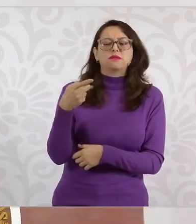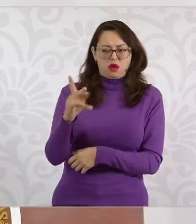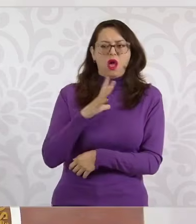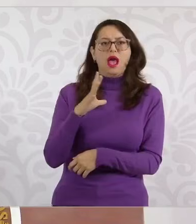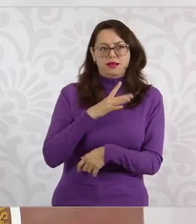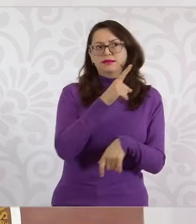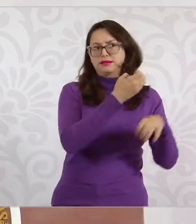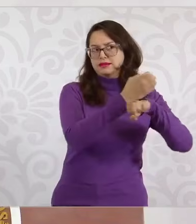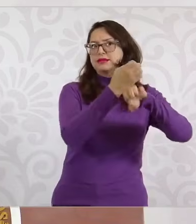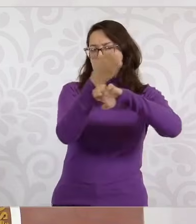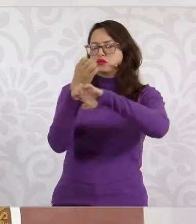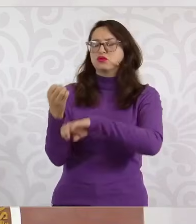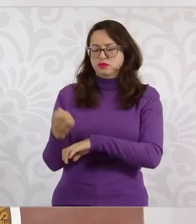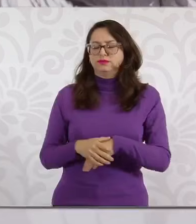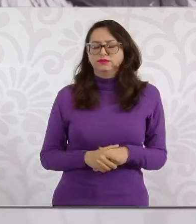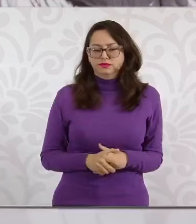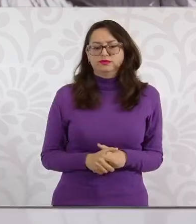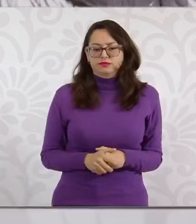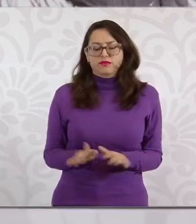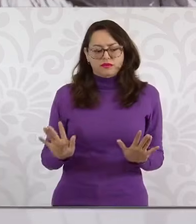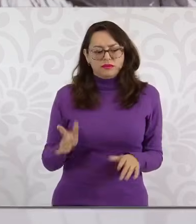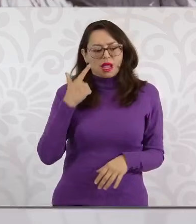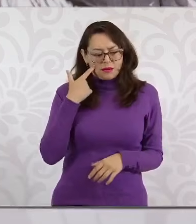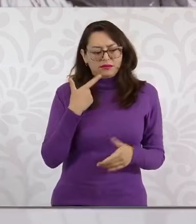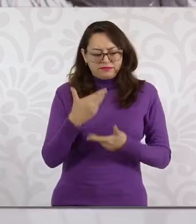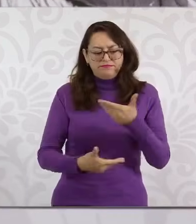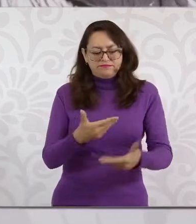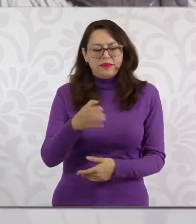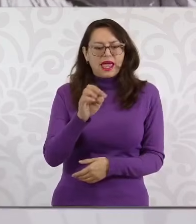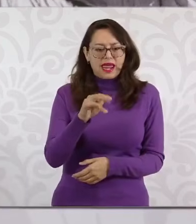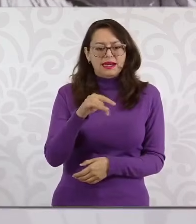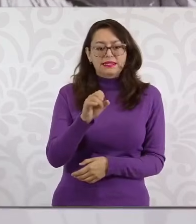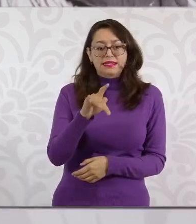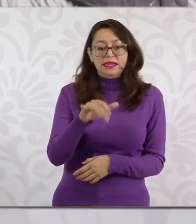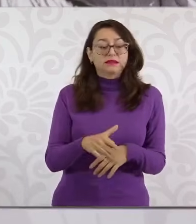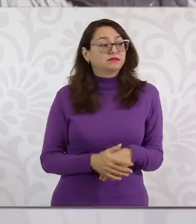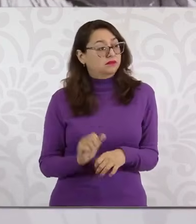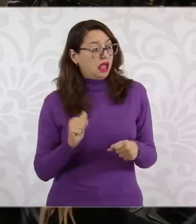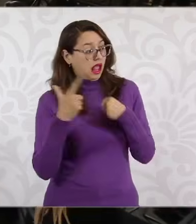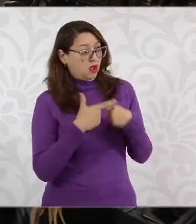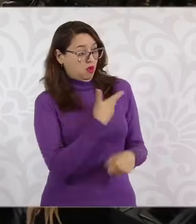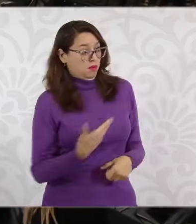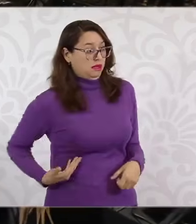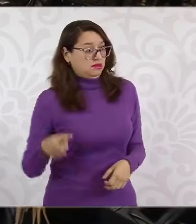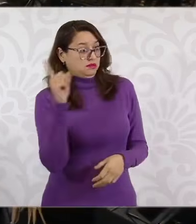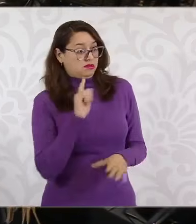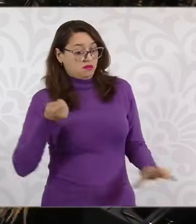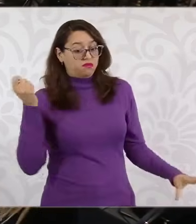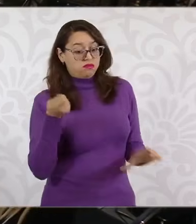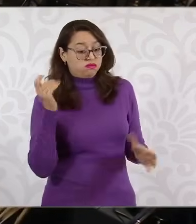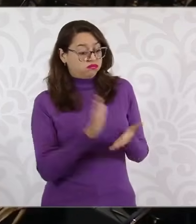en algunos estados de la República. Vamos a trabajarlo con Ernestina. ¿Un indulto no aparece esa figura o algo así?